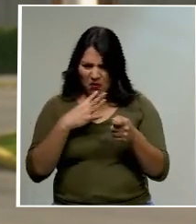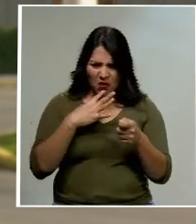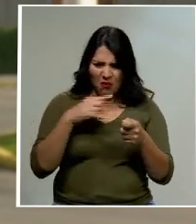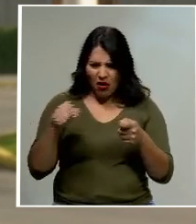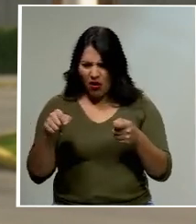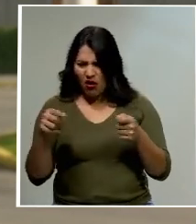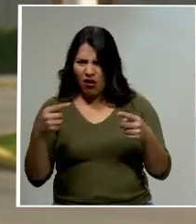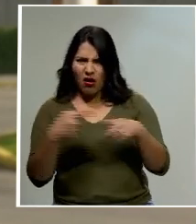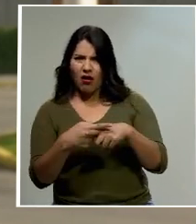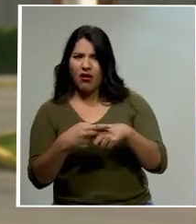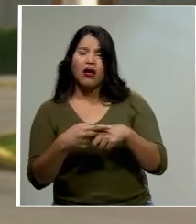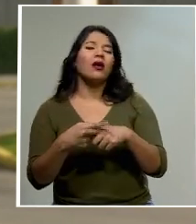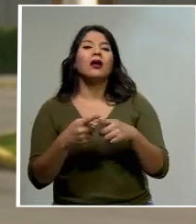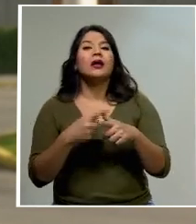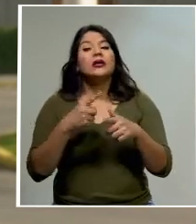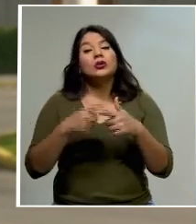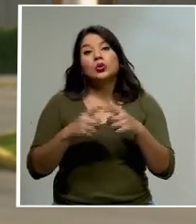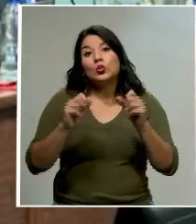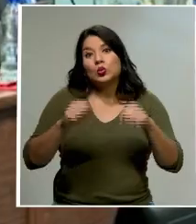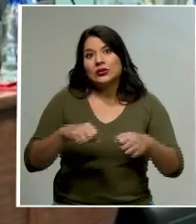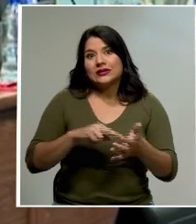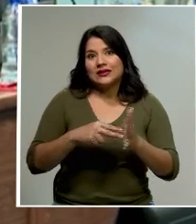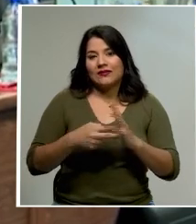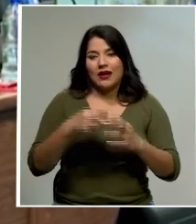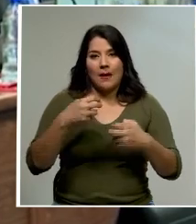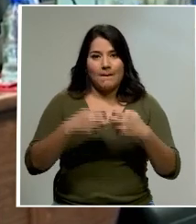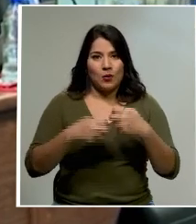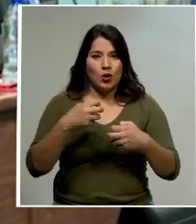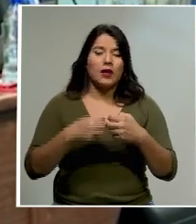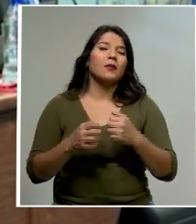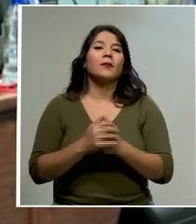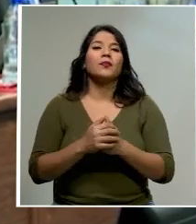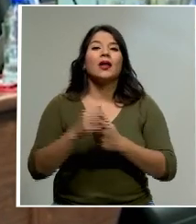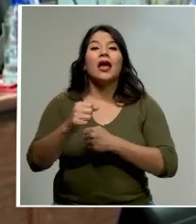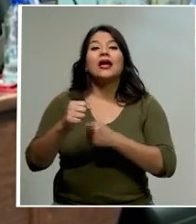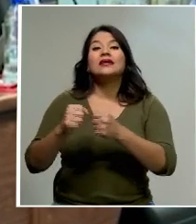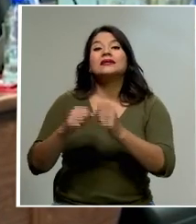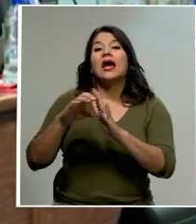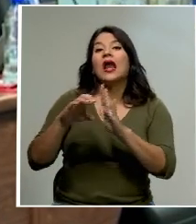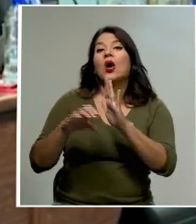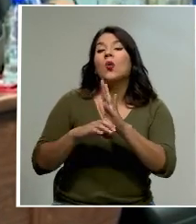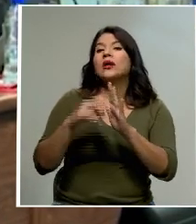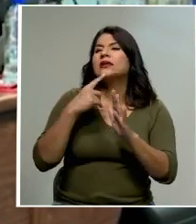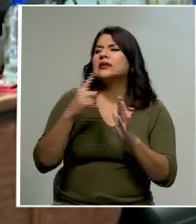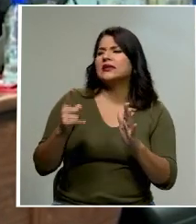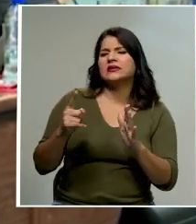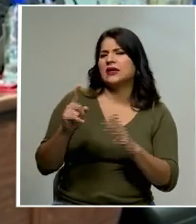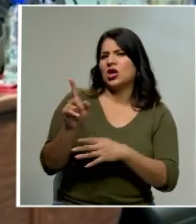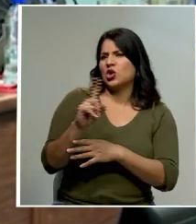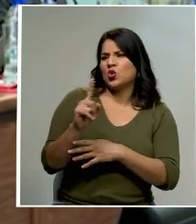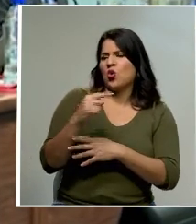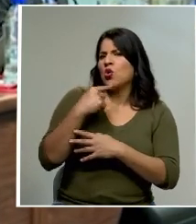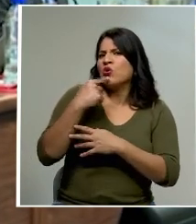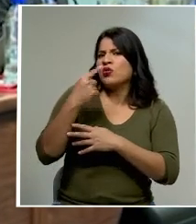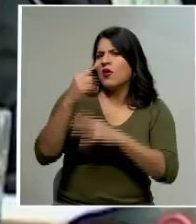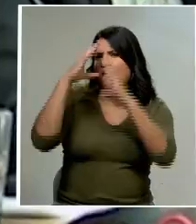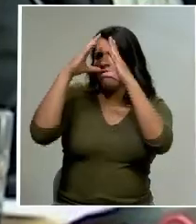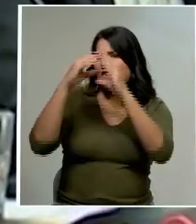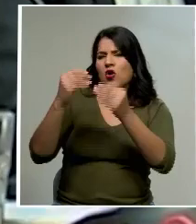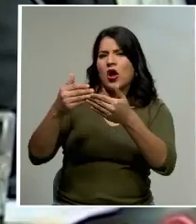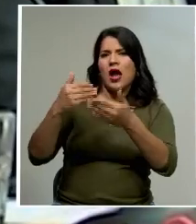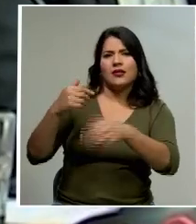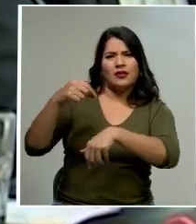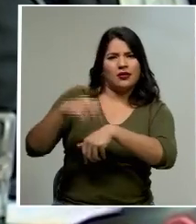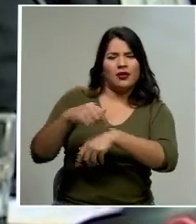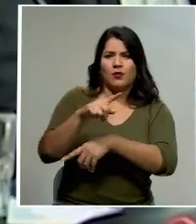señores y señoras magistrados de la Sala Constitucional. Por su parte, en la Sala Cuarta señalaron que no hay adelanto de criterios porque desde el día de la